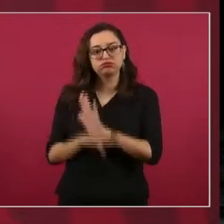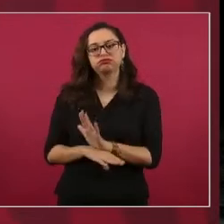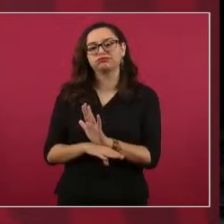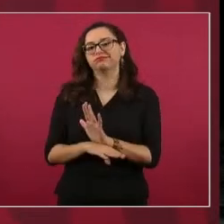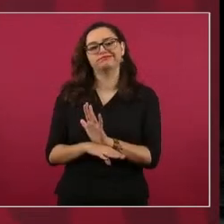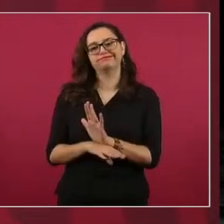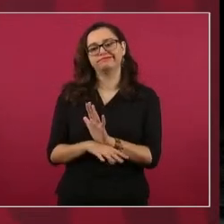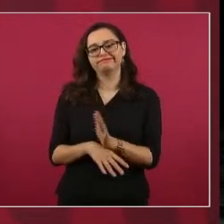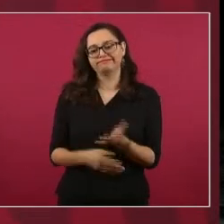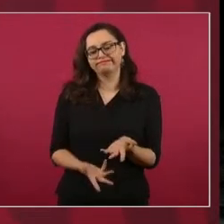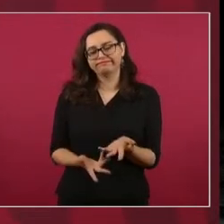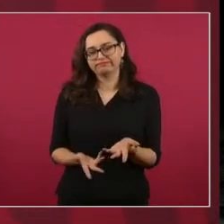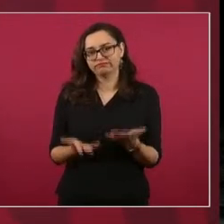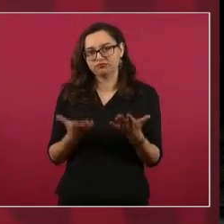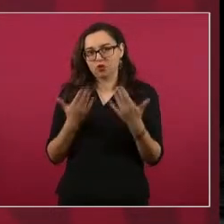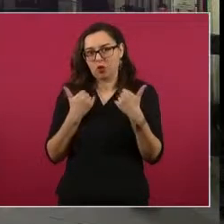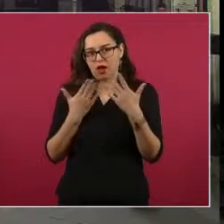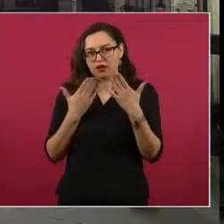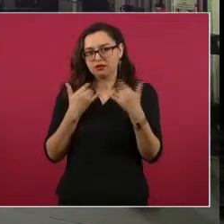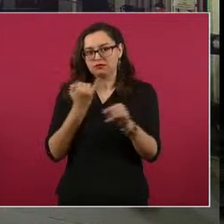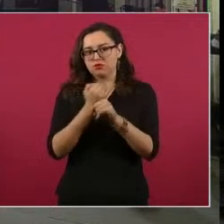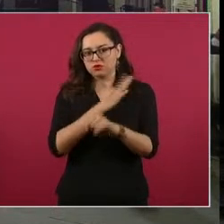y esa es la política